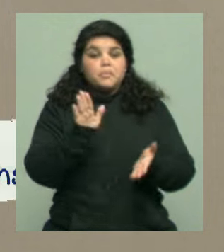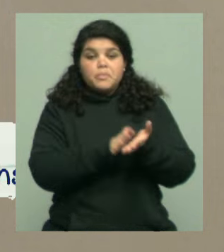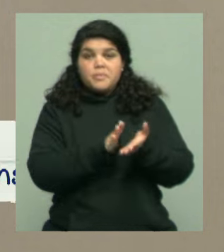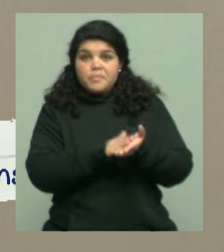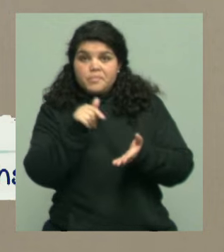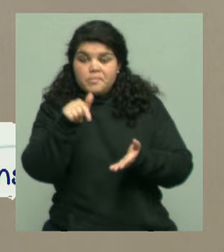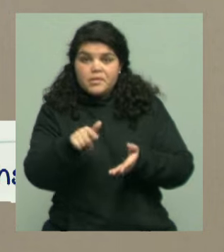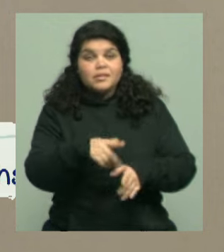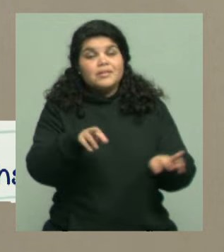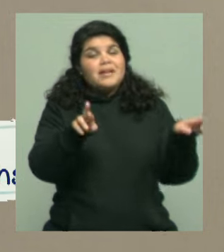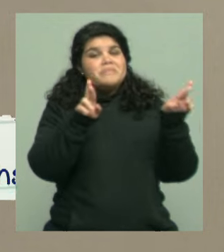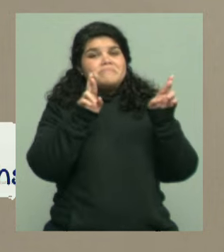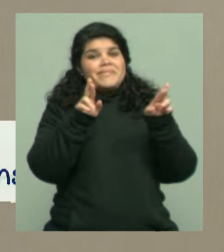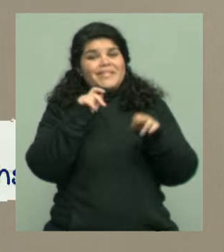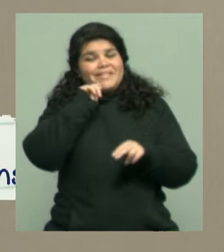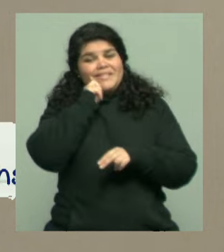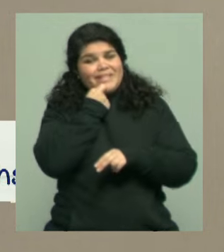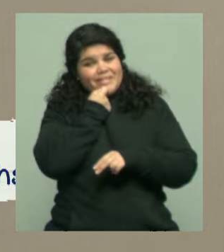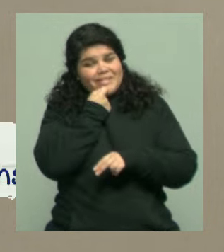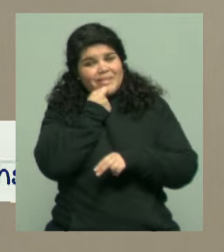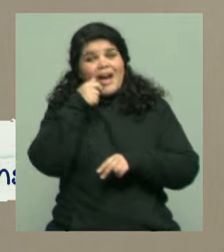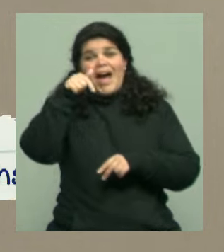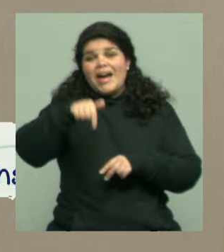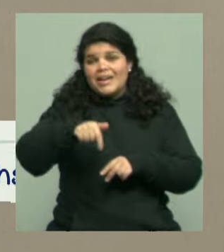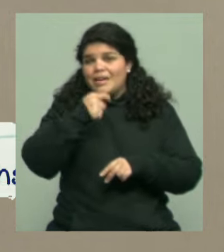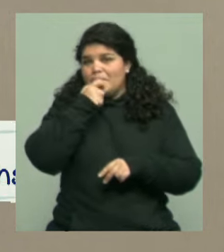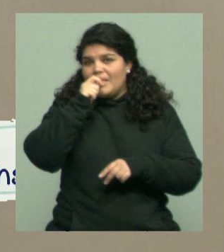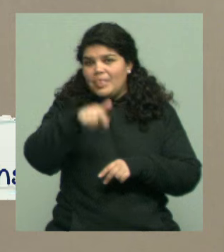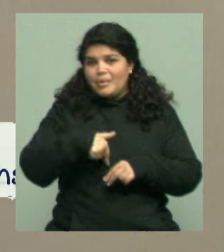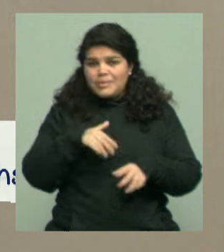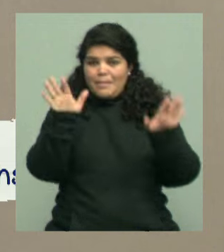tenga un torneo en Mendoza realmente es muy lindo. Muchas gracias y mucho éxito.